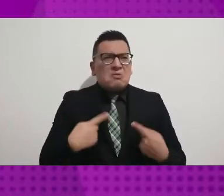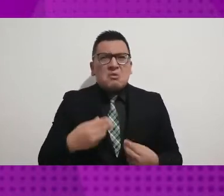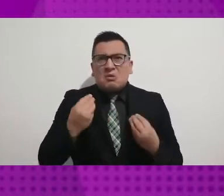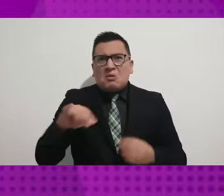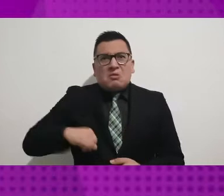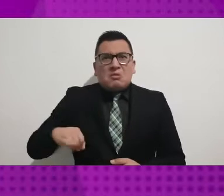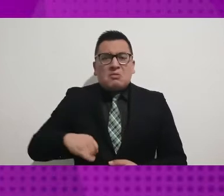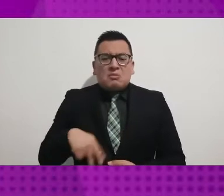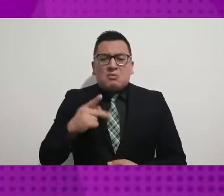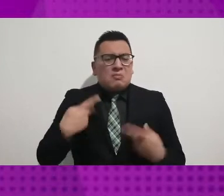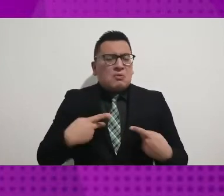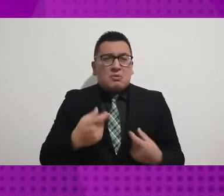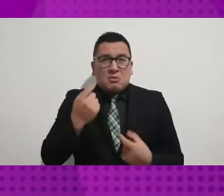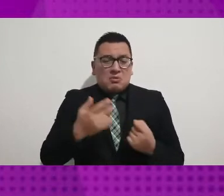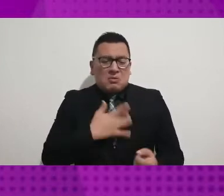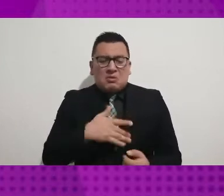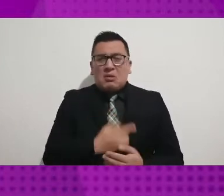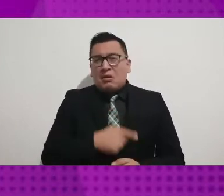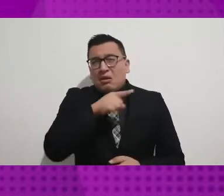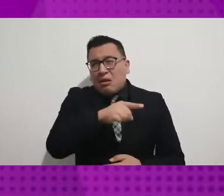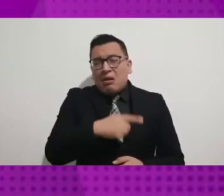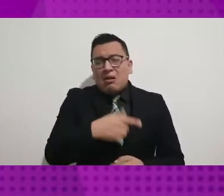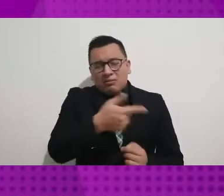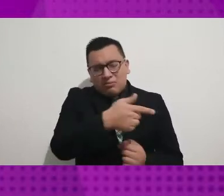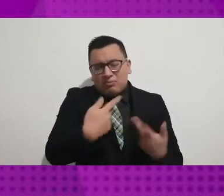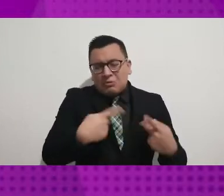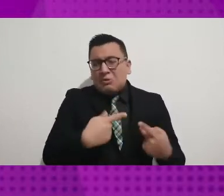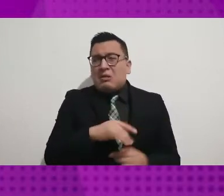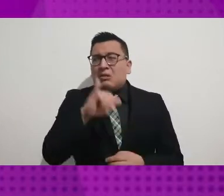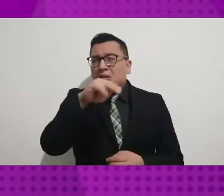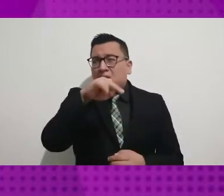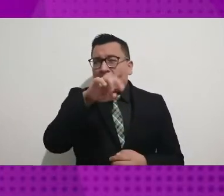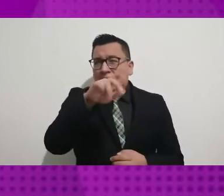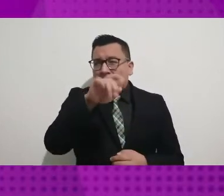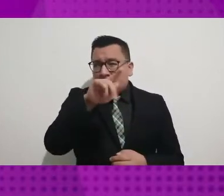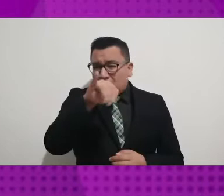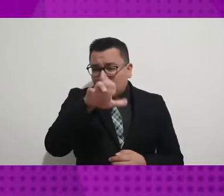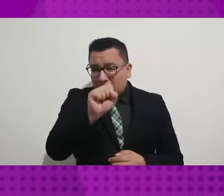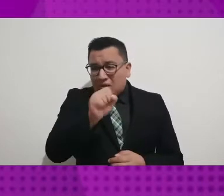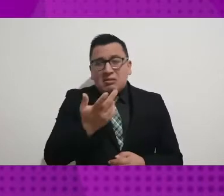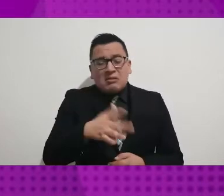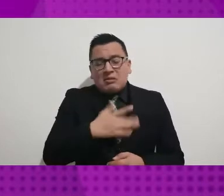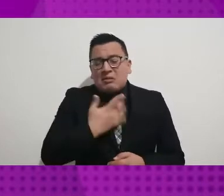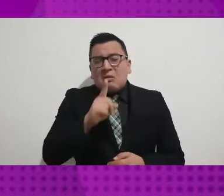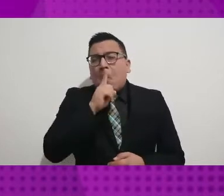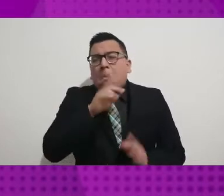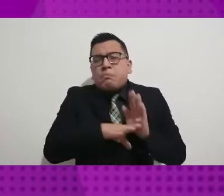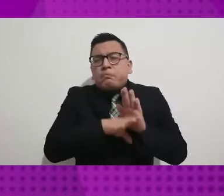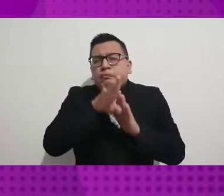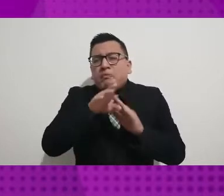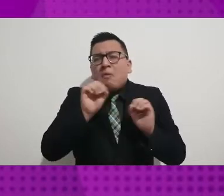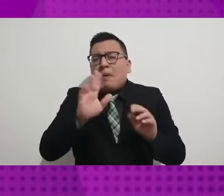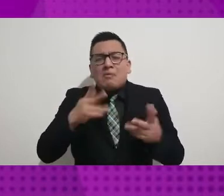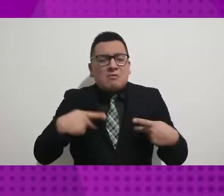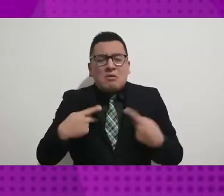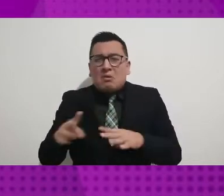sido muy llamativa, hay personas que consideran que las candidaturas independientes no han tenido gran evolución o impacto.